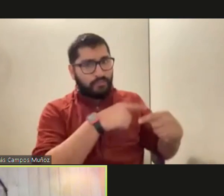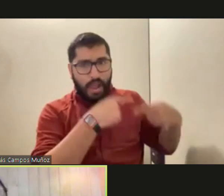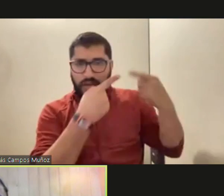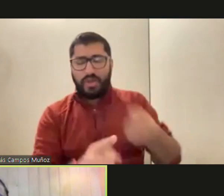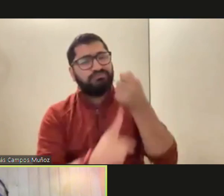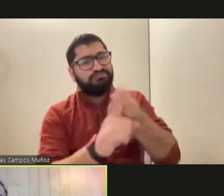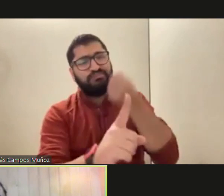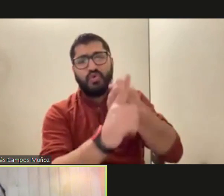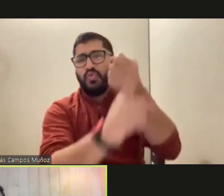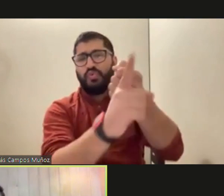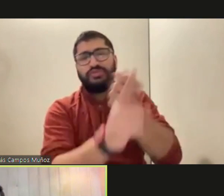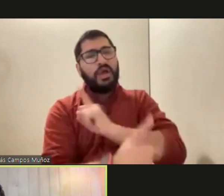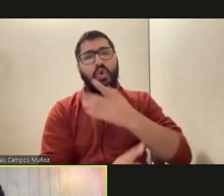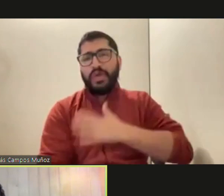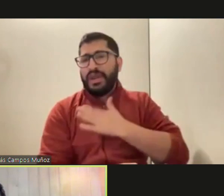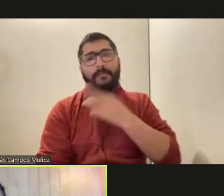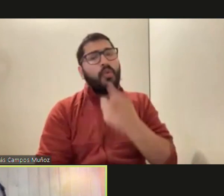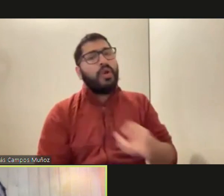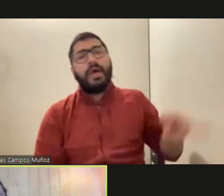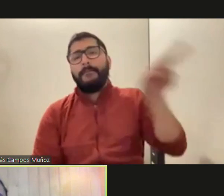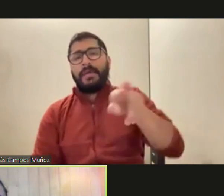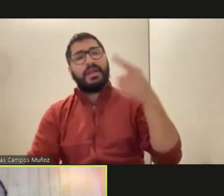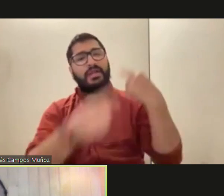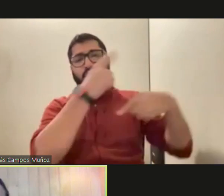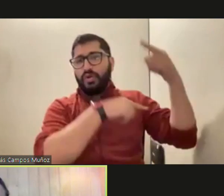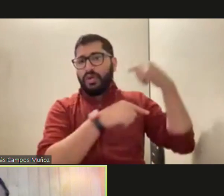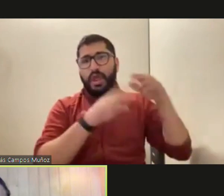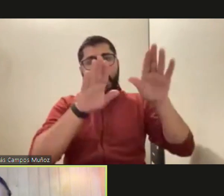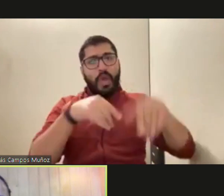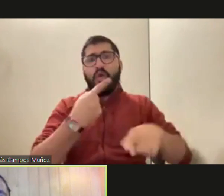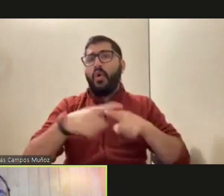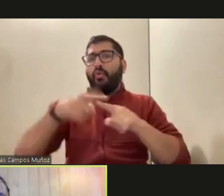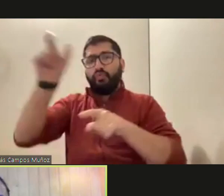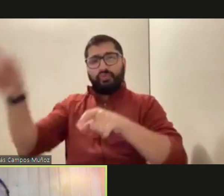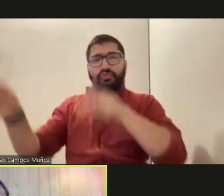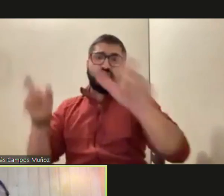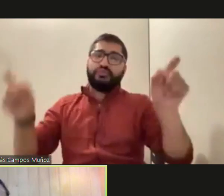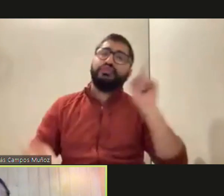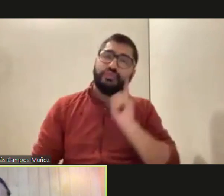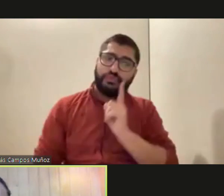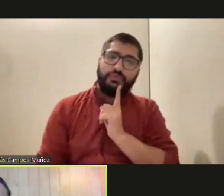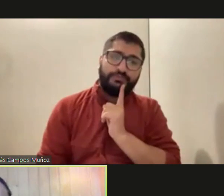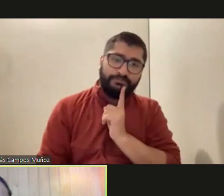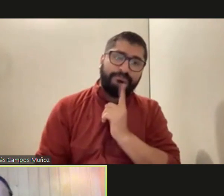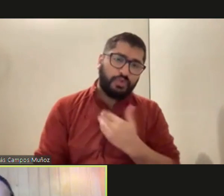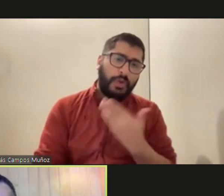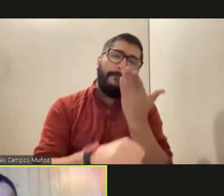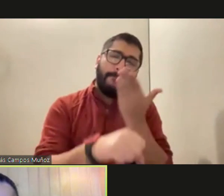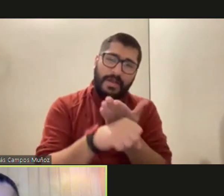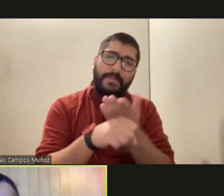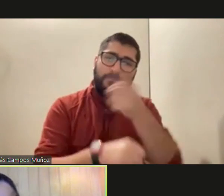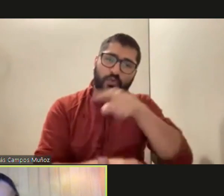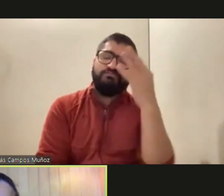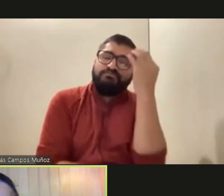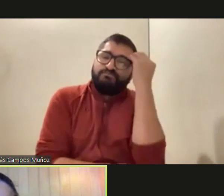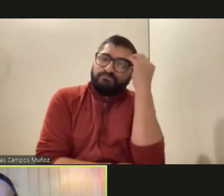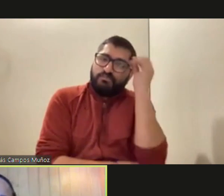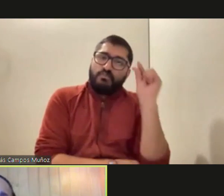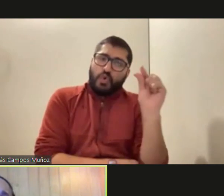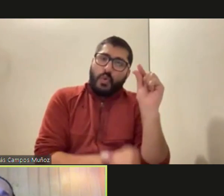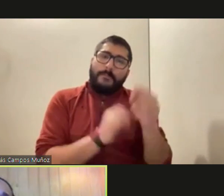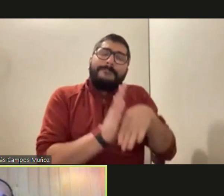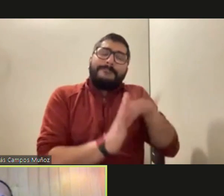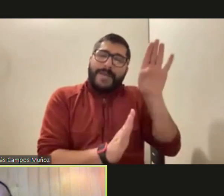a la situación y ustedes deben pensar que nosotros tenemos que tener un intérprete para poder trabajar nosotros individualmente con